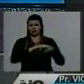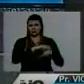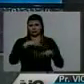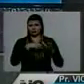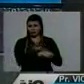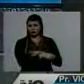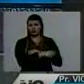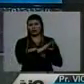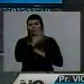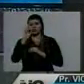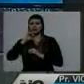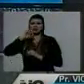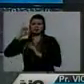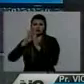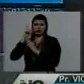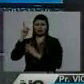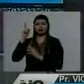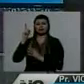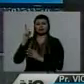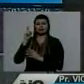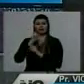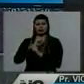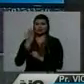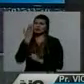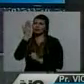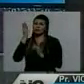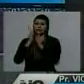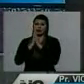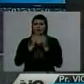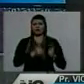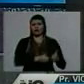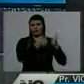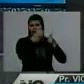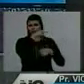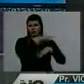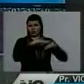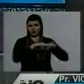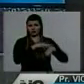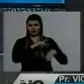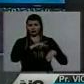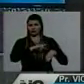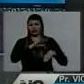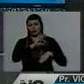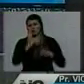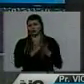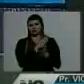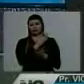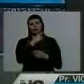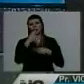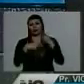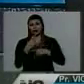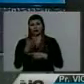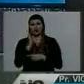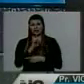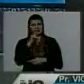O le vas a decir a Dios, Señor, te pido que mejores este ministro. O lo quites. Porque